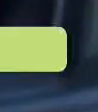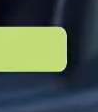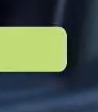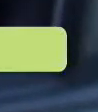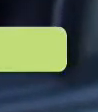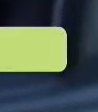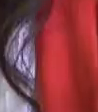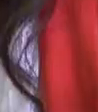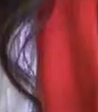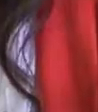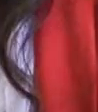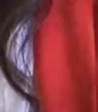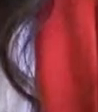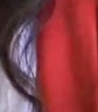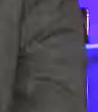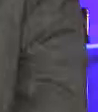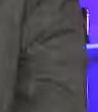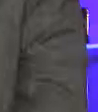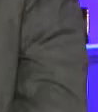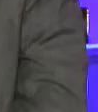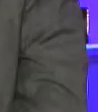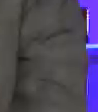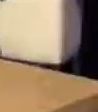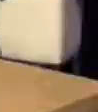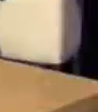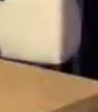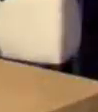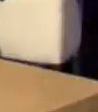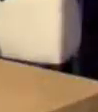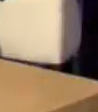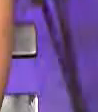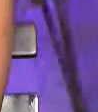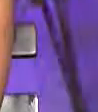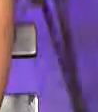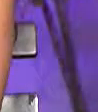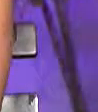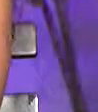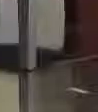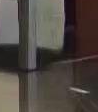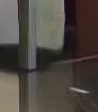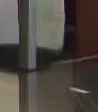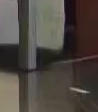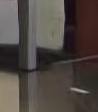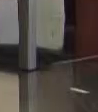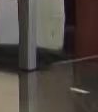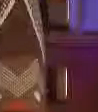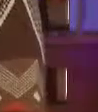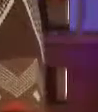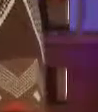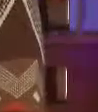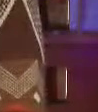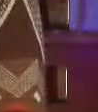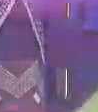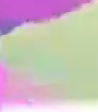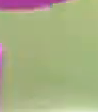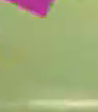mediante la discusión y el análisis con expertos invitados porque tus derechos deben ser